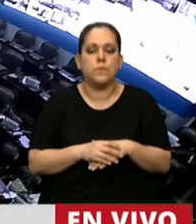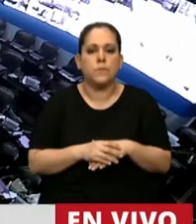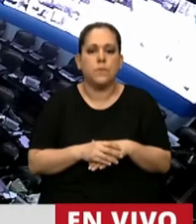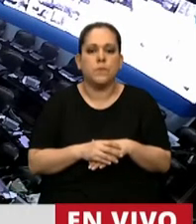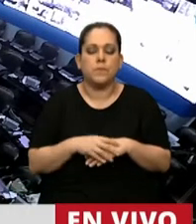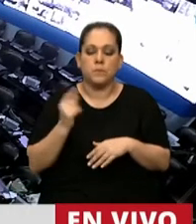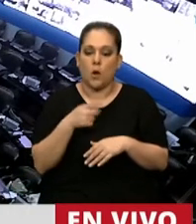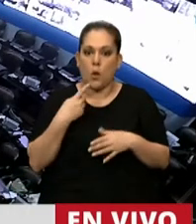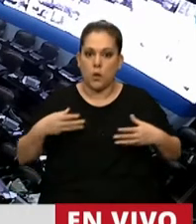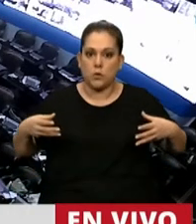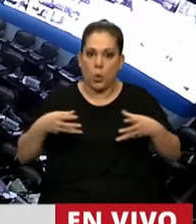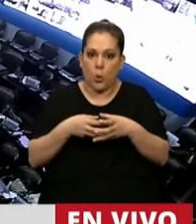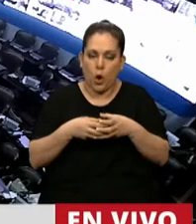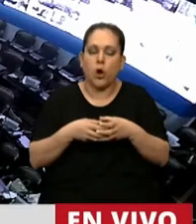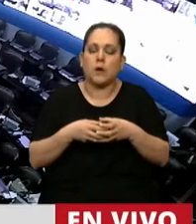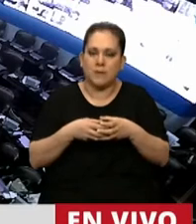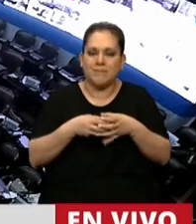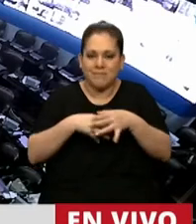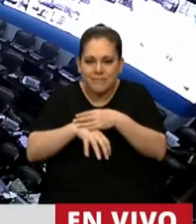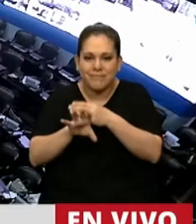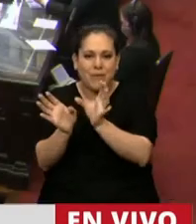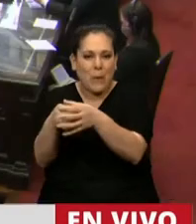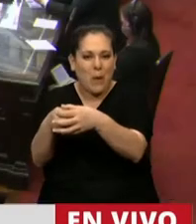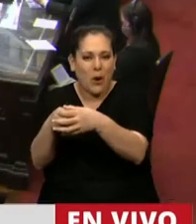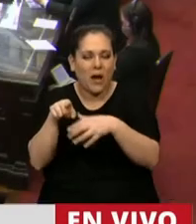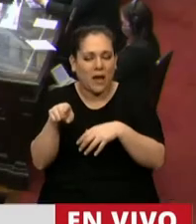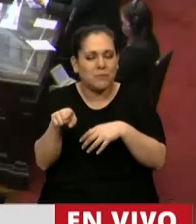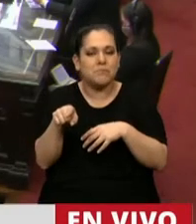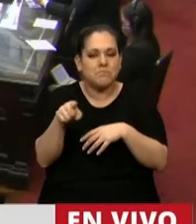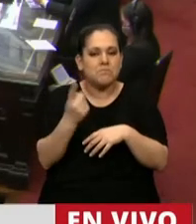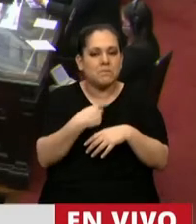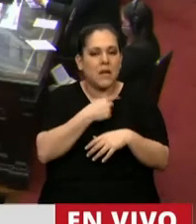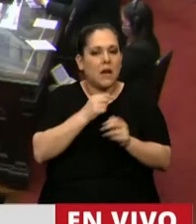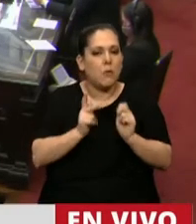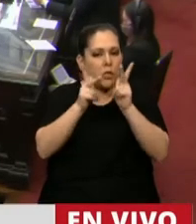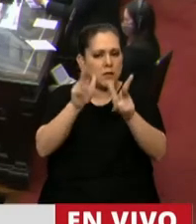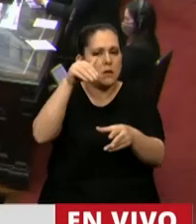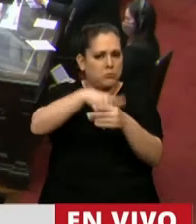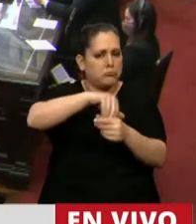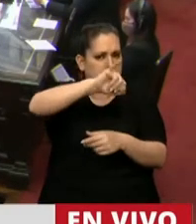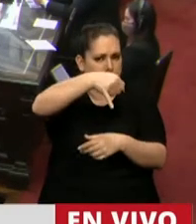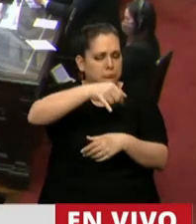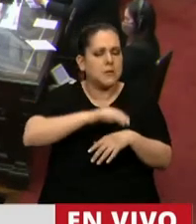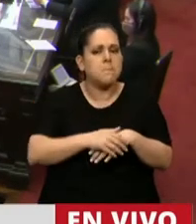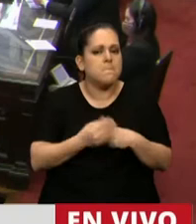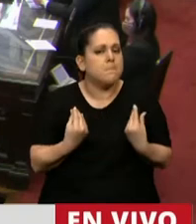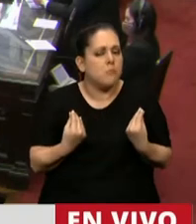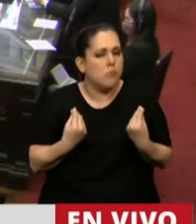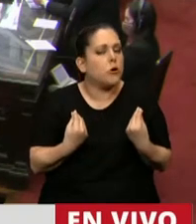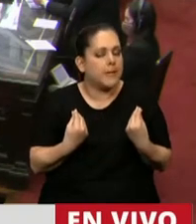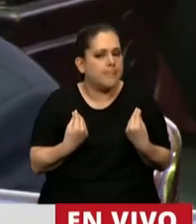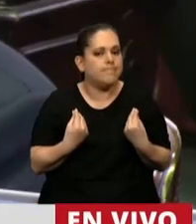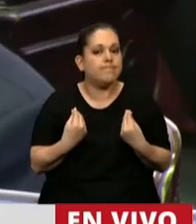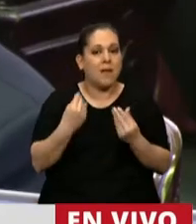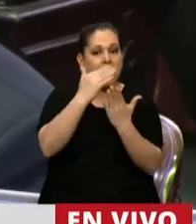Desde nuestro bloque, Interbloque, queremos manifestar que vamos a acompañar este proyecto, porque tanto